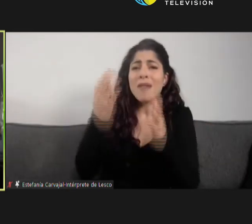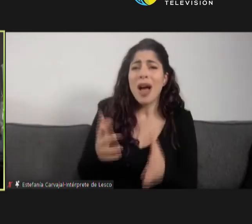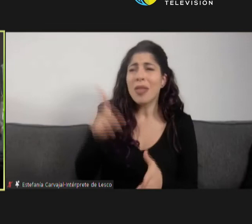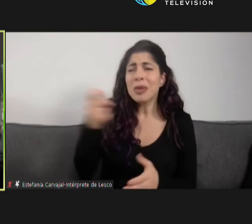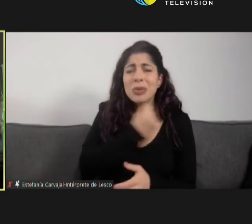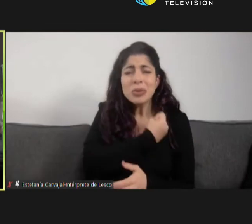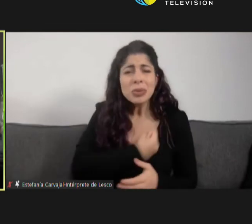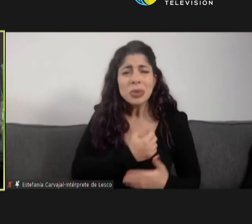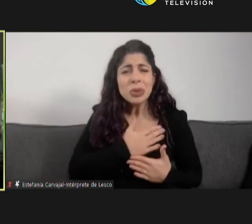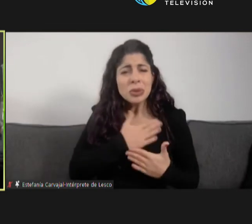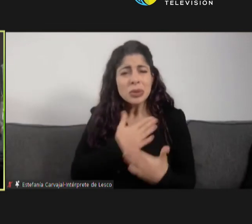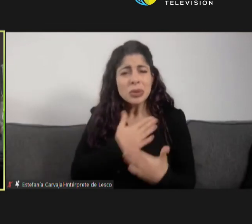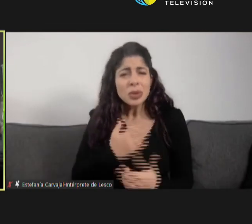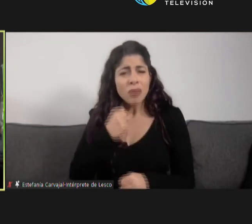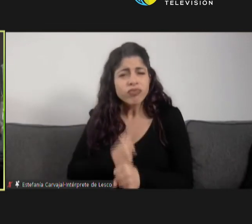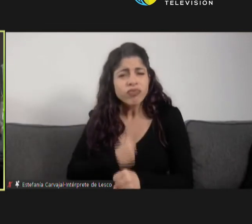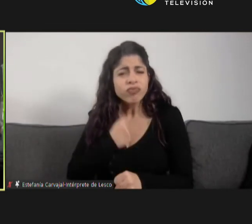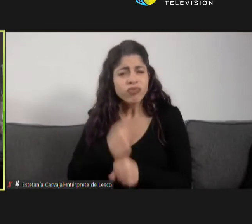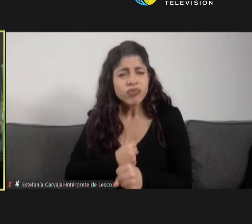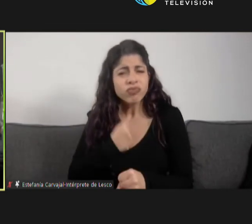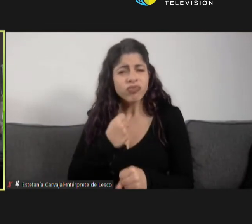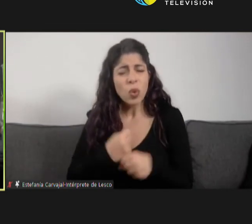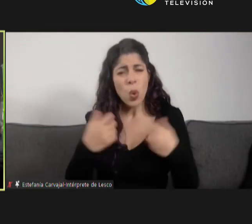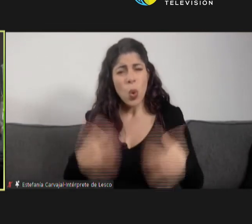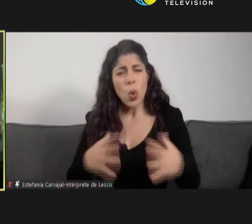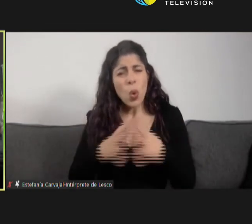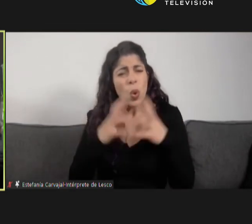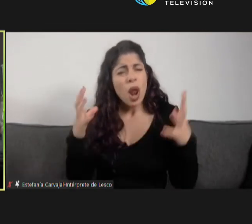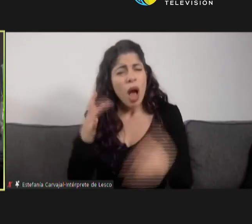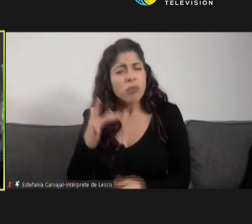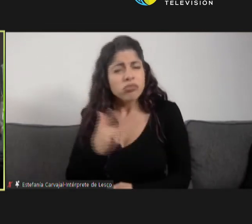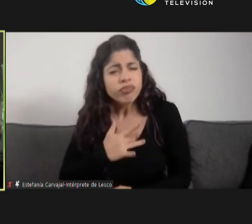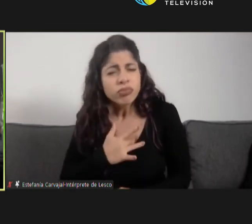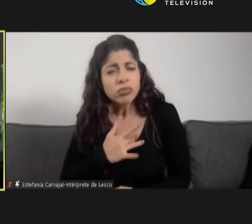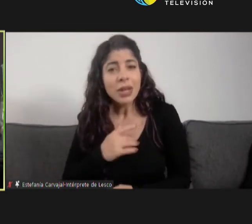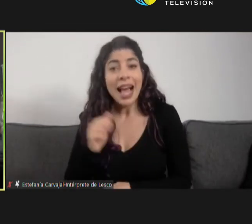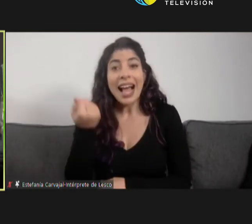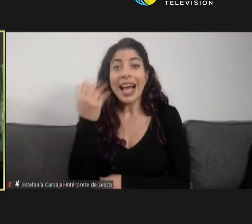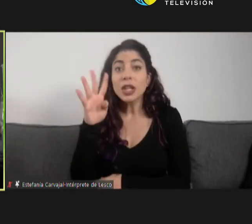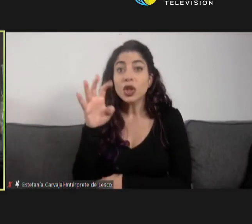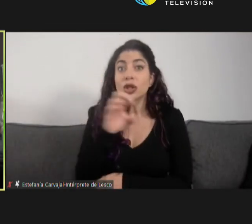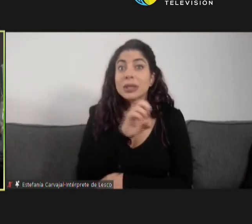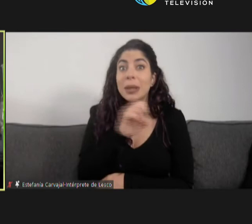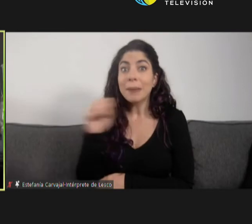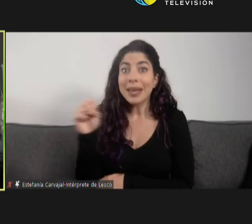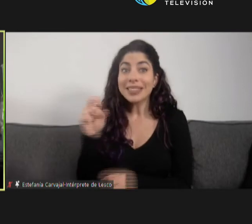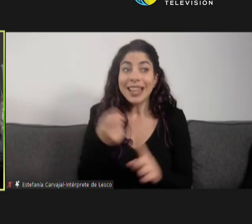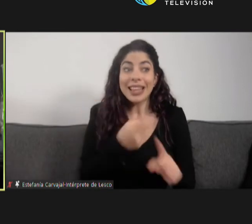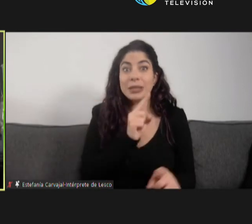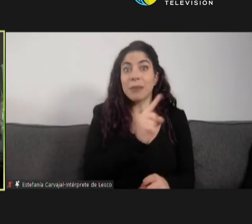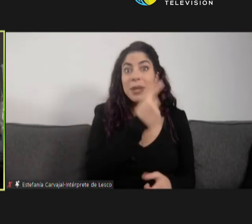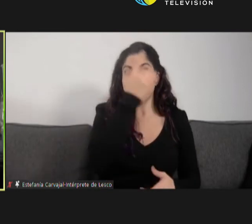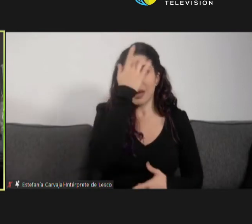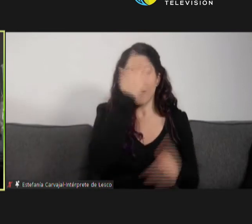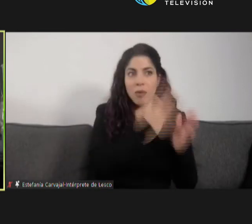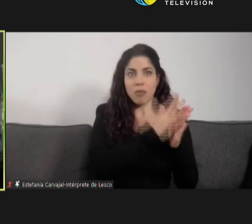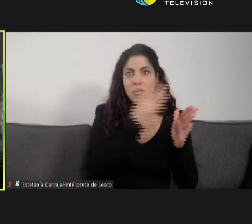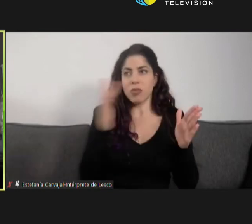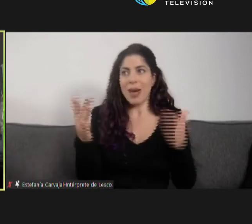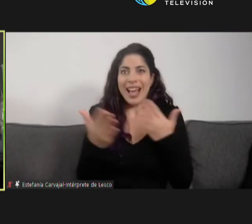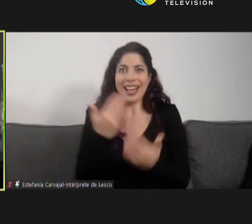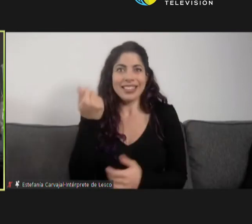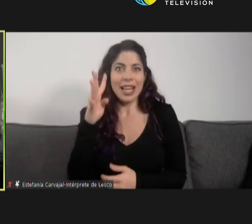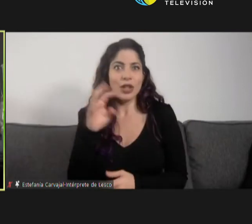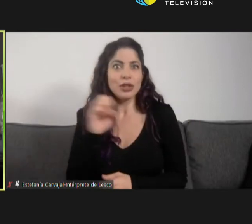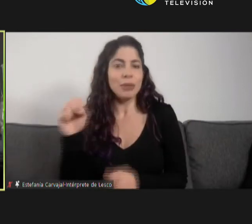todo y trabajando con una enorme mística. 14 meses después del primer caso, prácticamente, que hemos